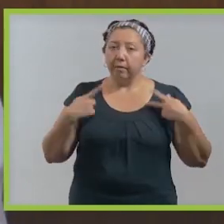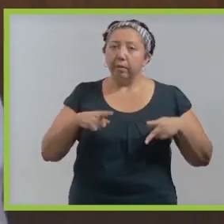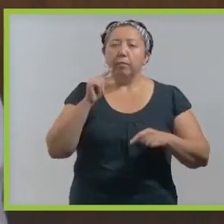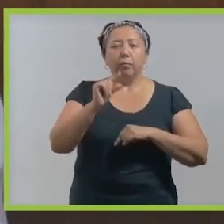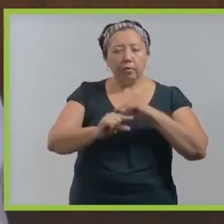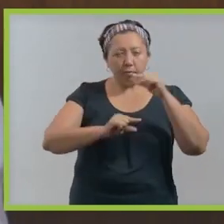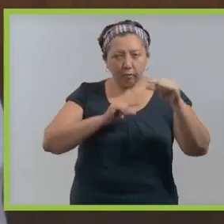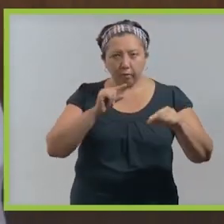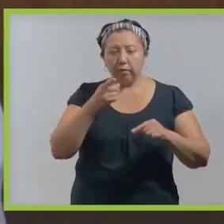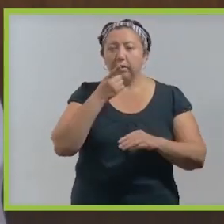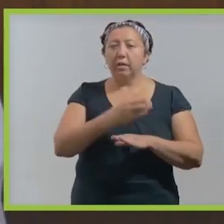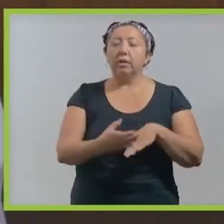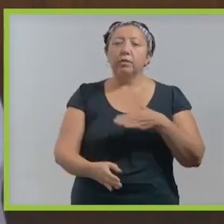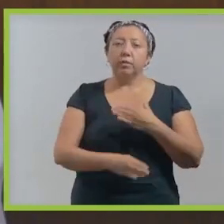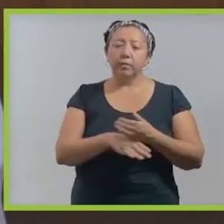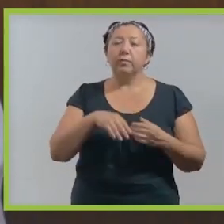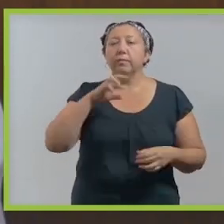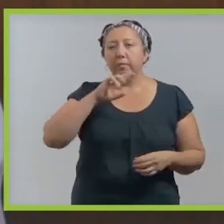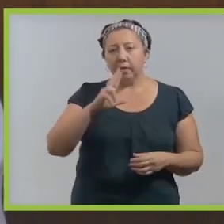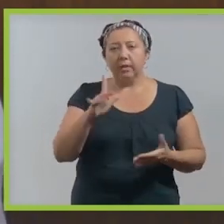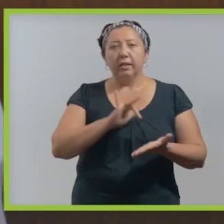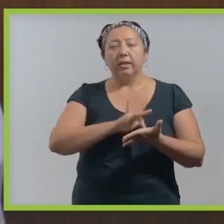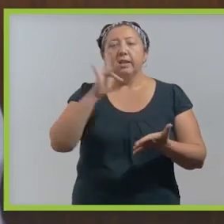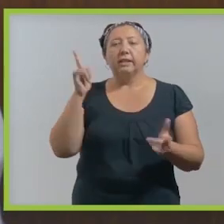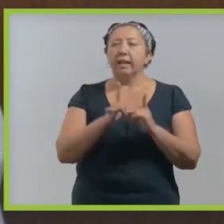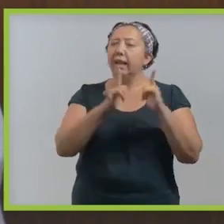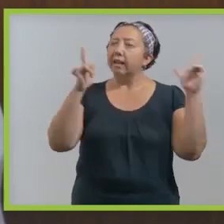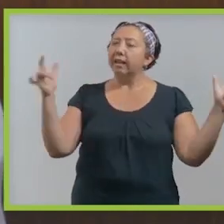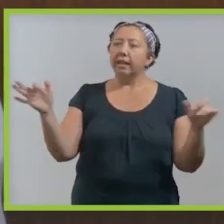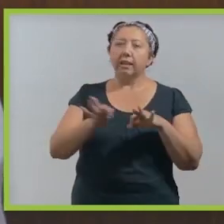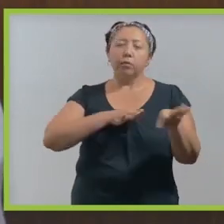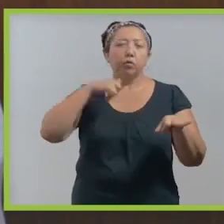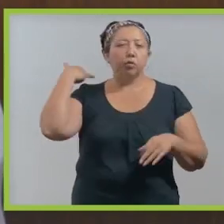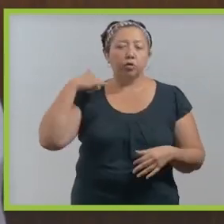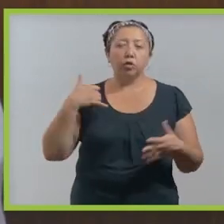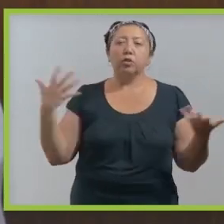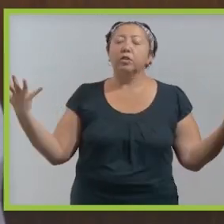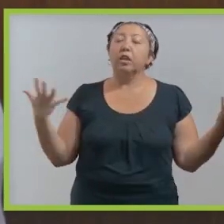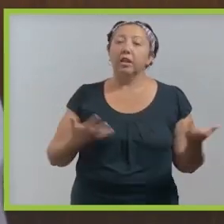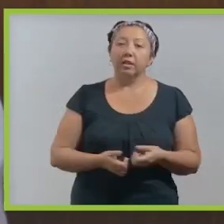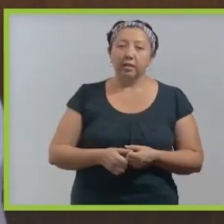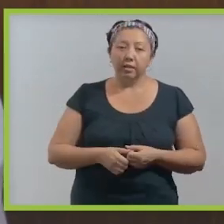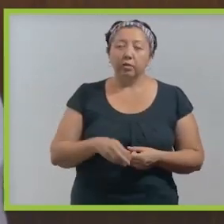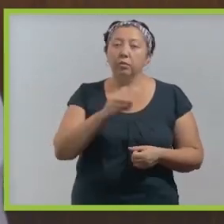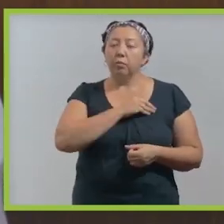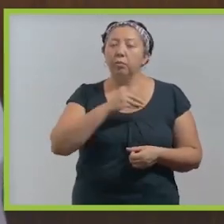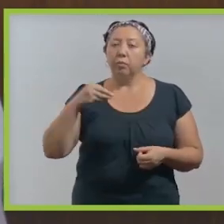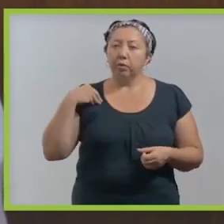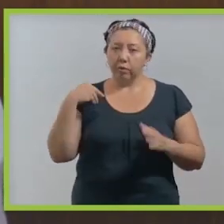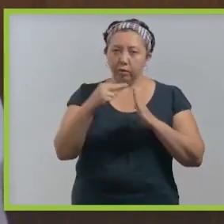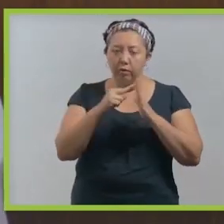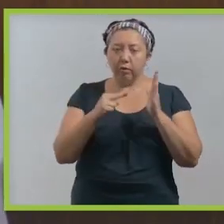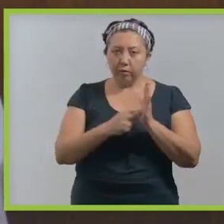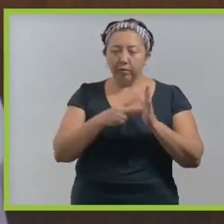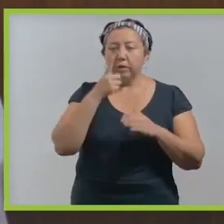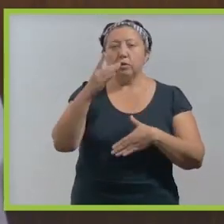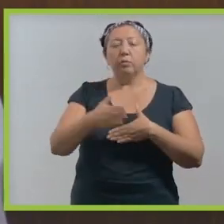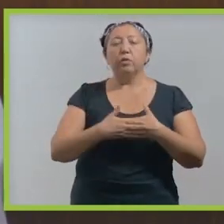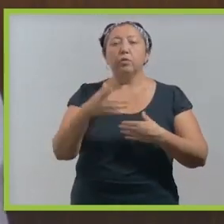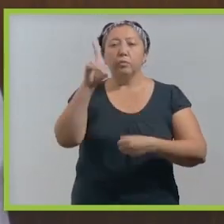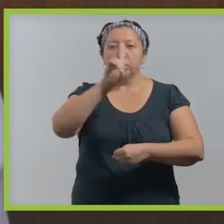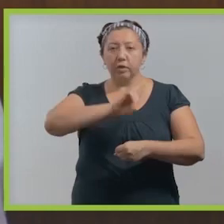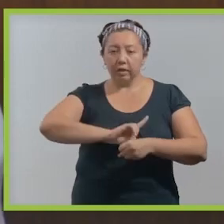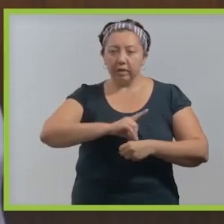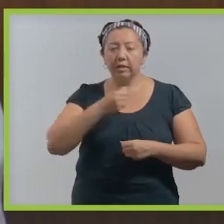que poco a poco las cosas han estado mejorando gracias al gran trabajo que los yucatecos han estado haciendo, cumpliendo con las medidas. En los